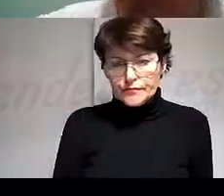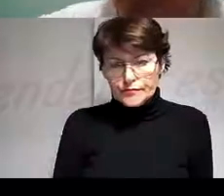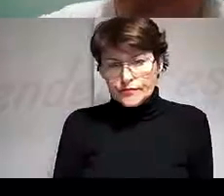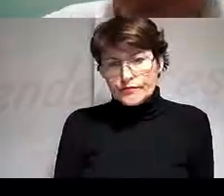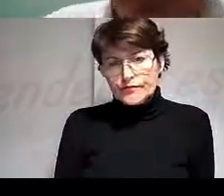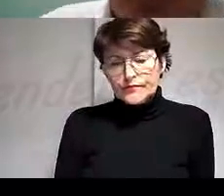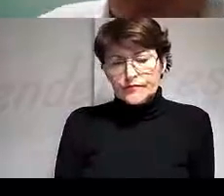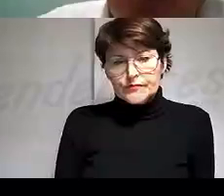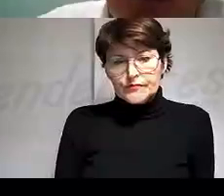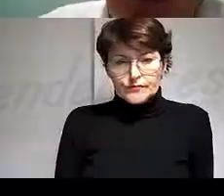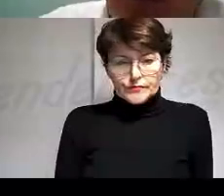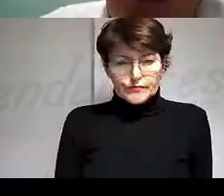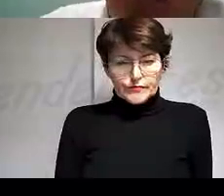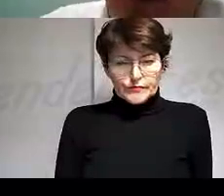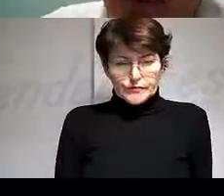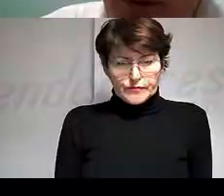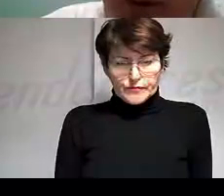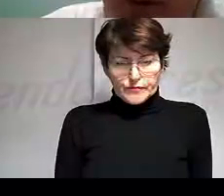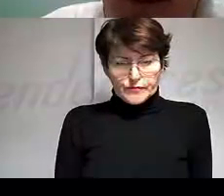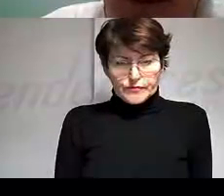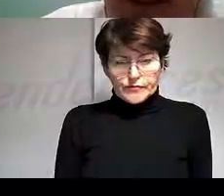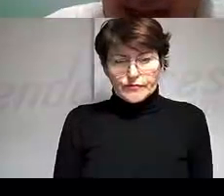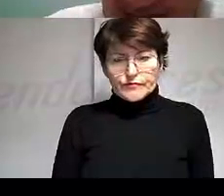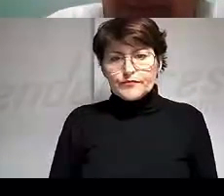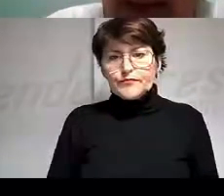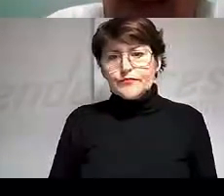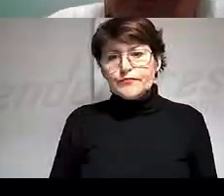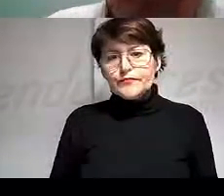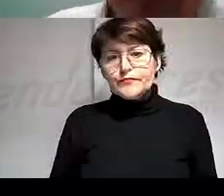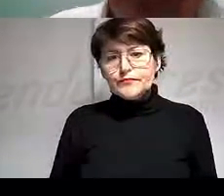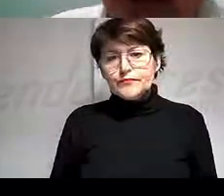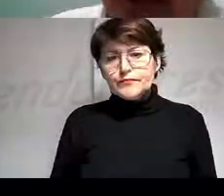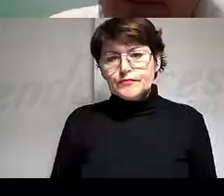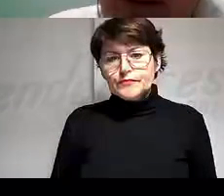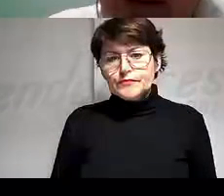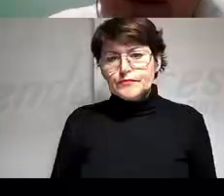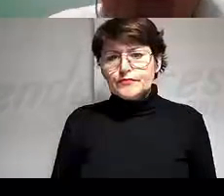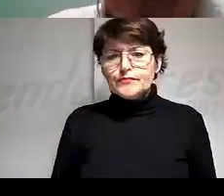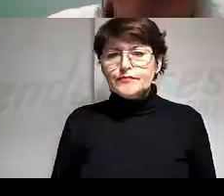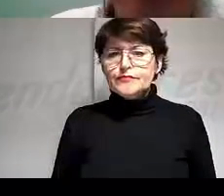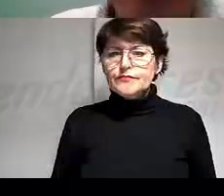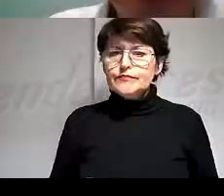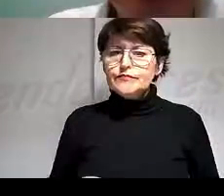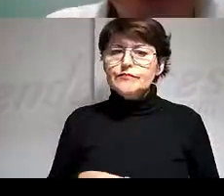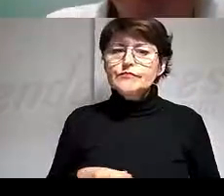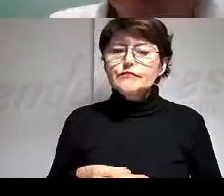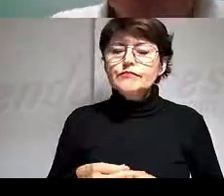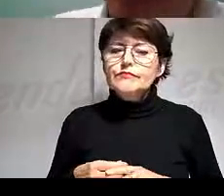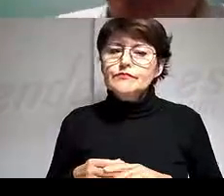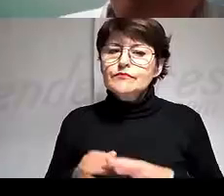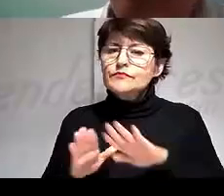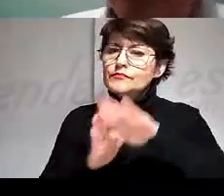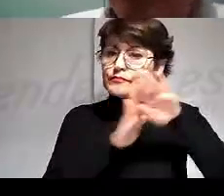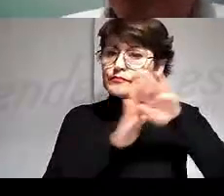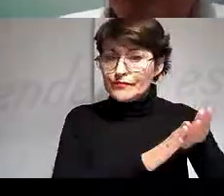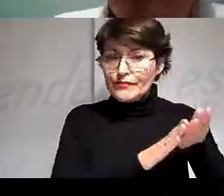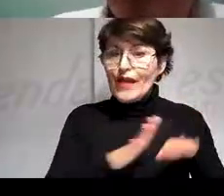aporte energético o de bioelemento esencial para la realización del ejercicio. Durante el